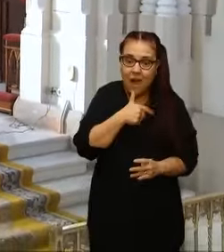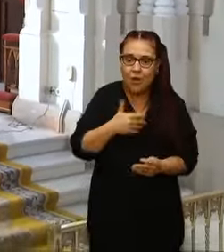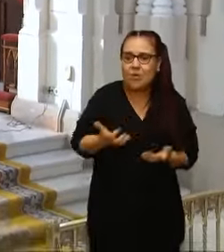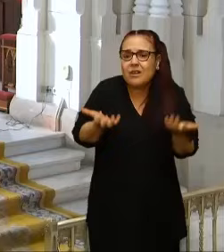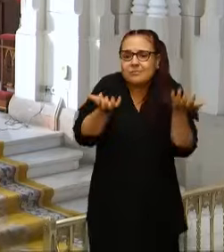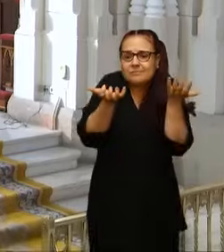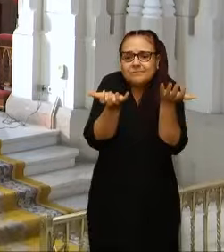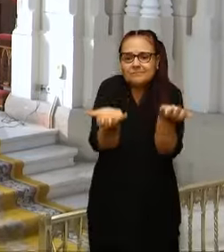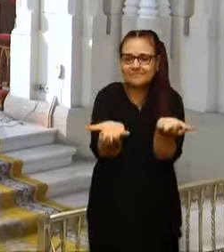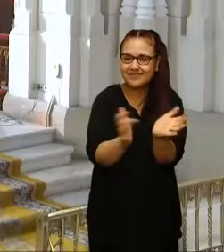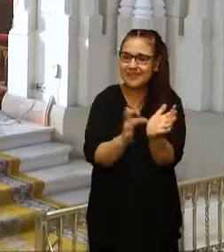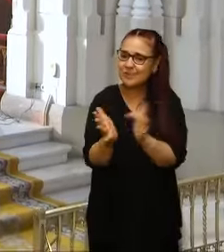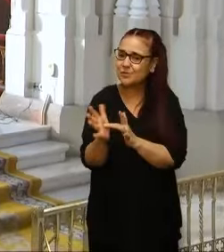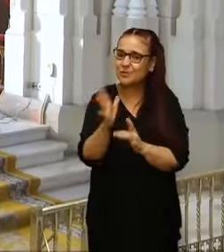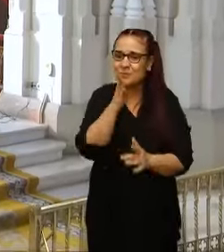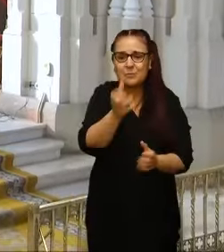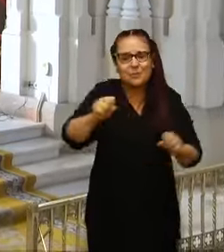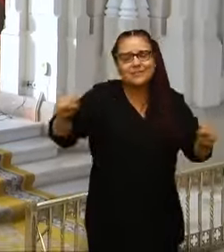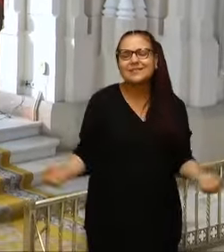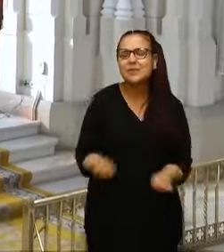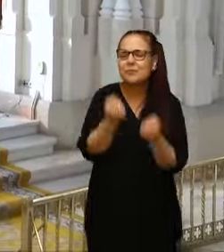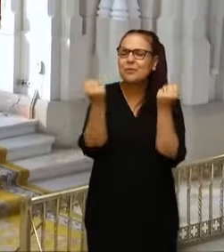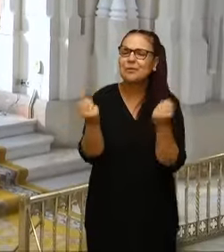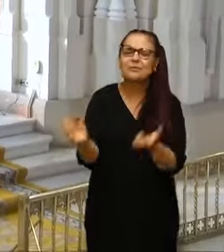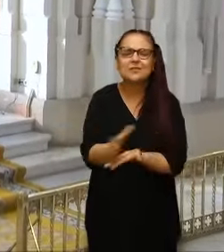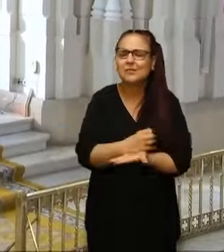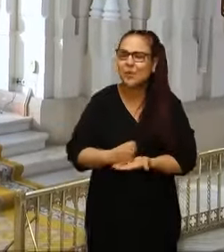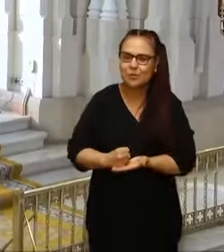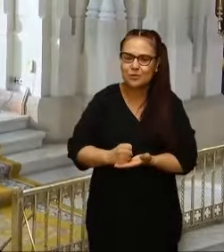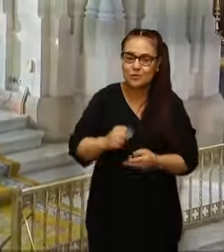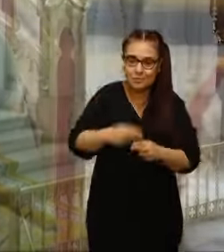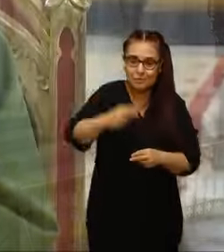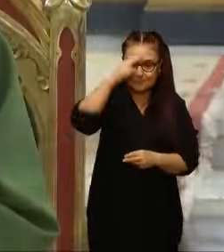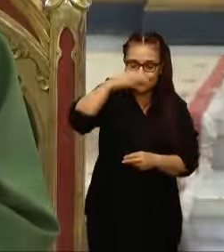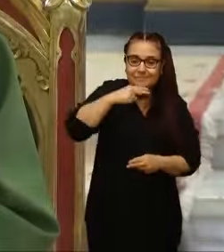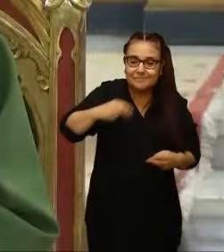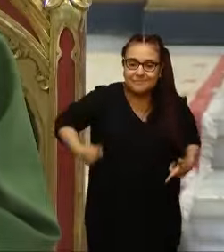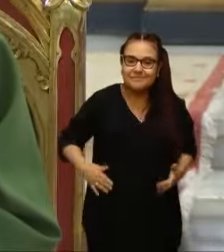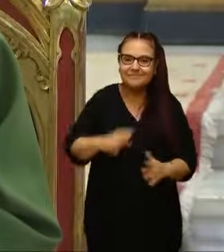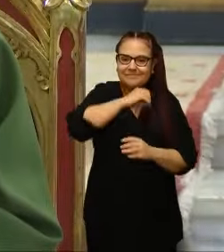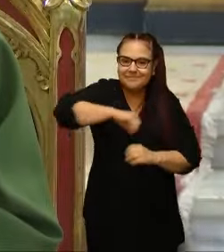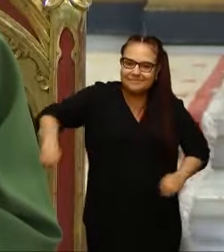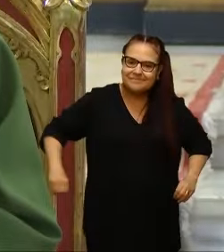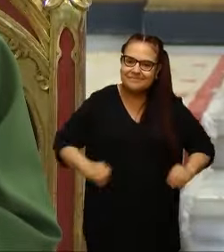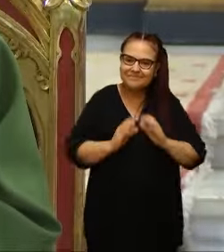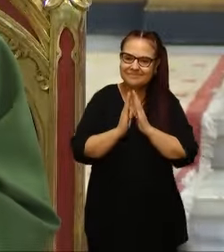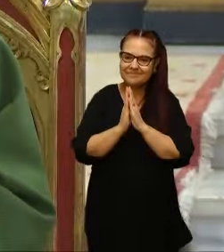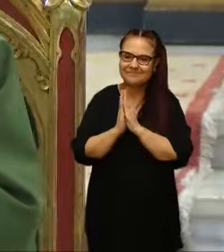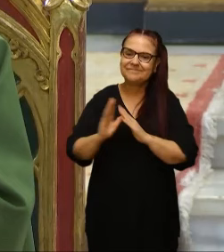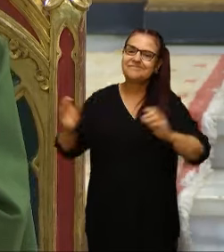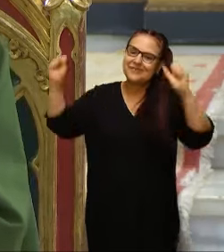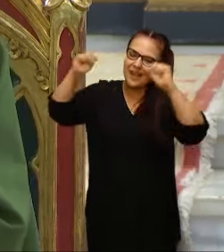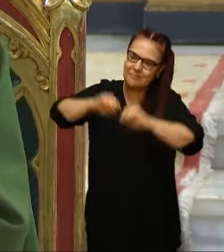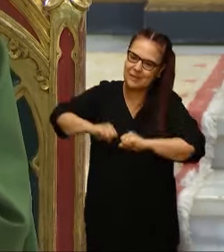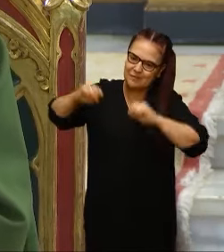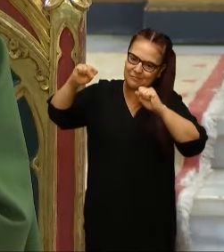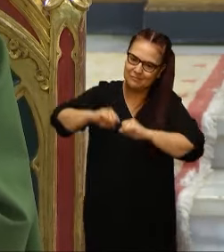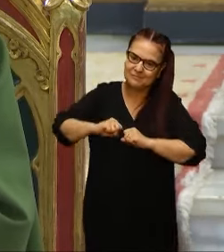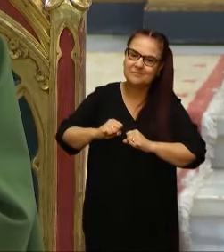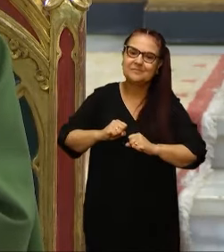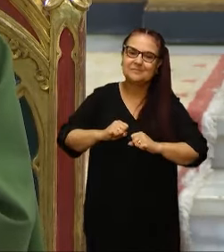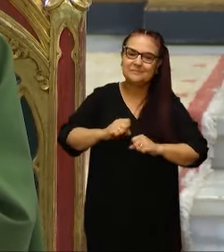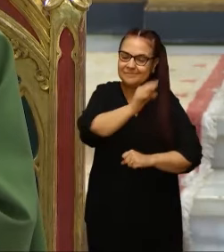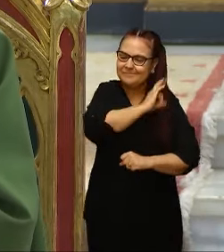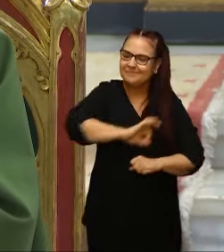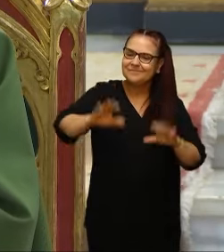entregamos a Jesús por la salvación de todos. En el nombre del Padre, del Hijo y del Espíritu Santo,